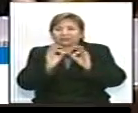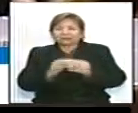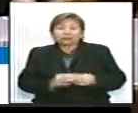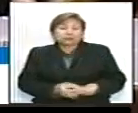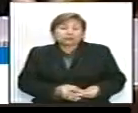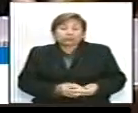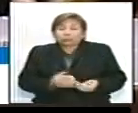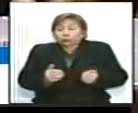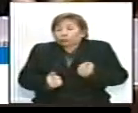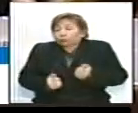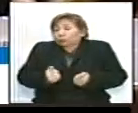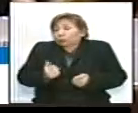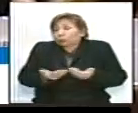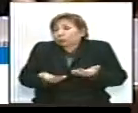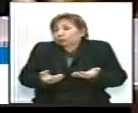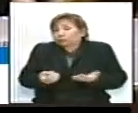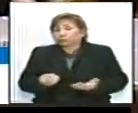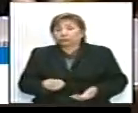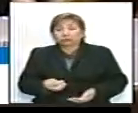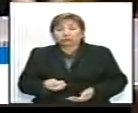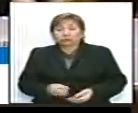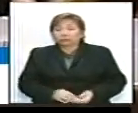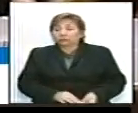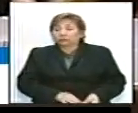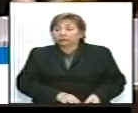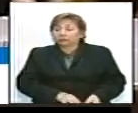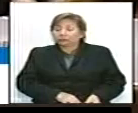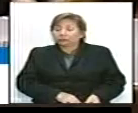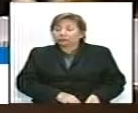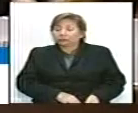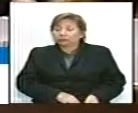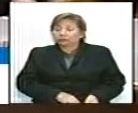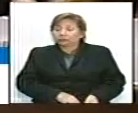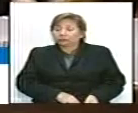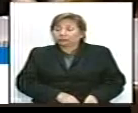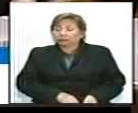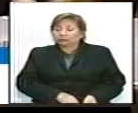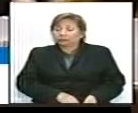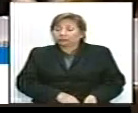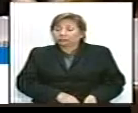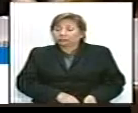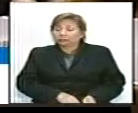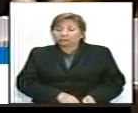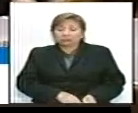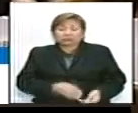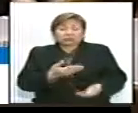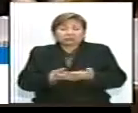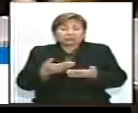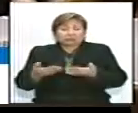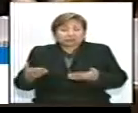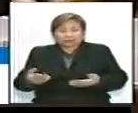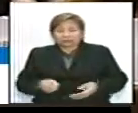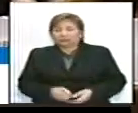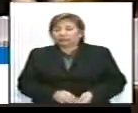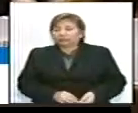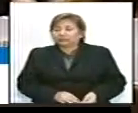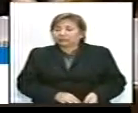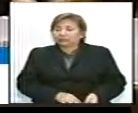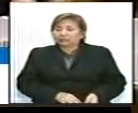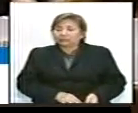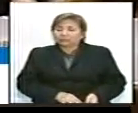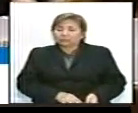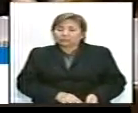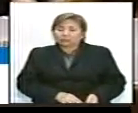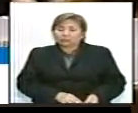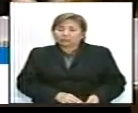cuál sería ahí el problema, señor Contralor, a través suyo, presidente. Con respecto al equipamiento, por